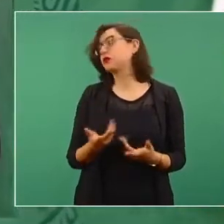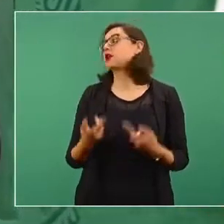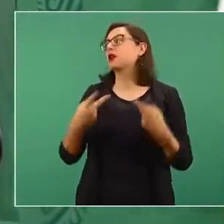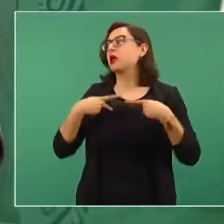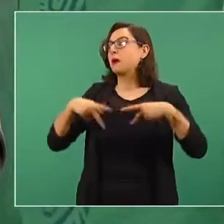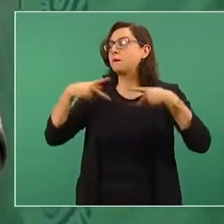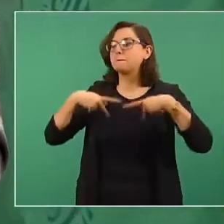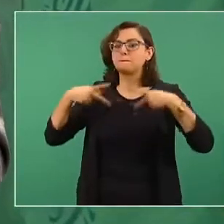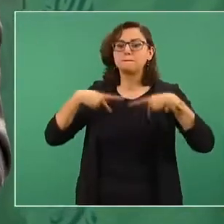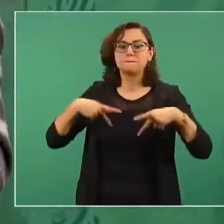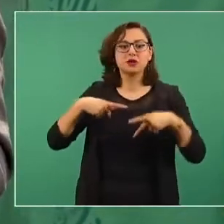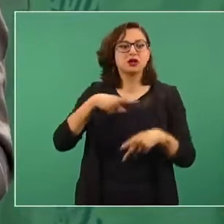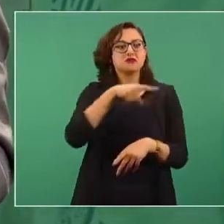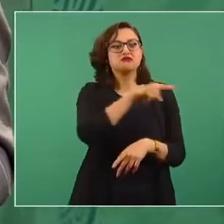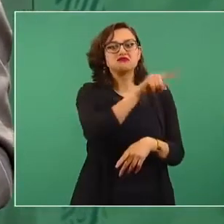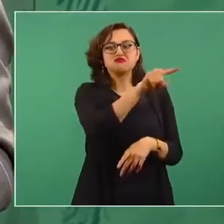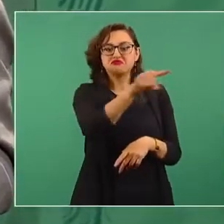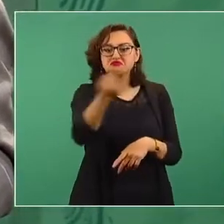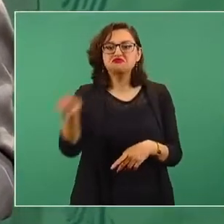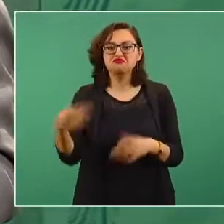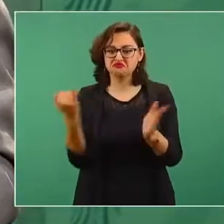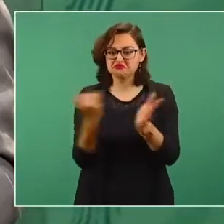ciudadanos?